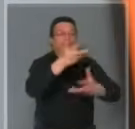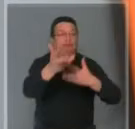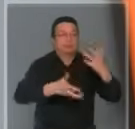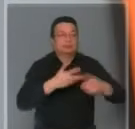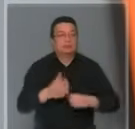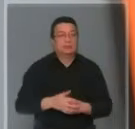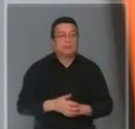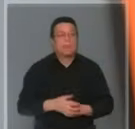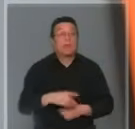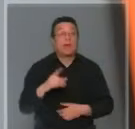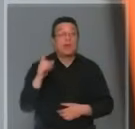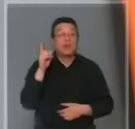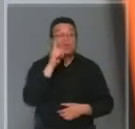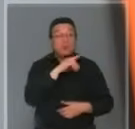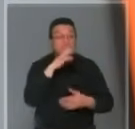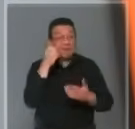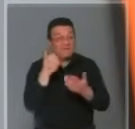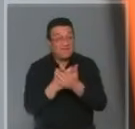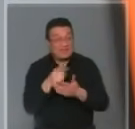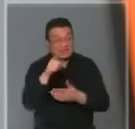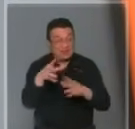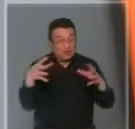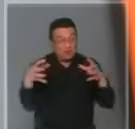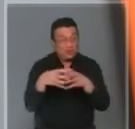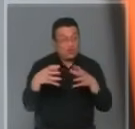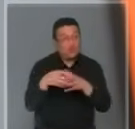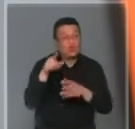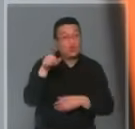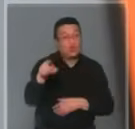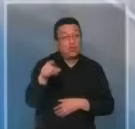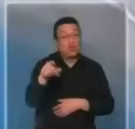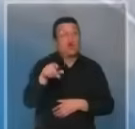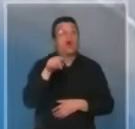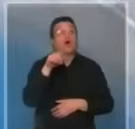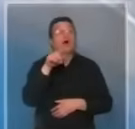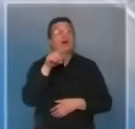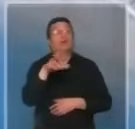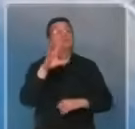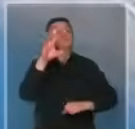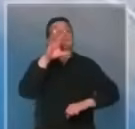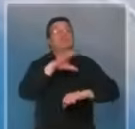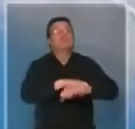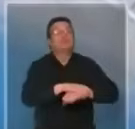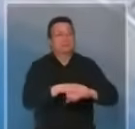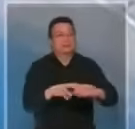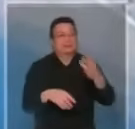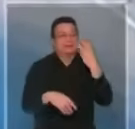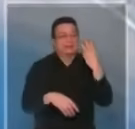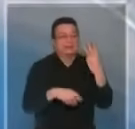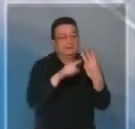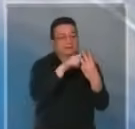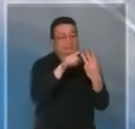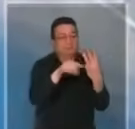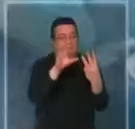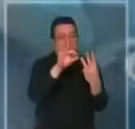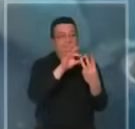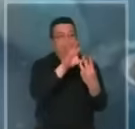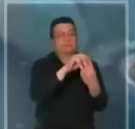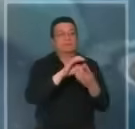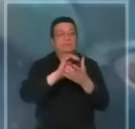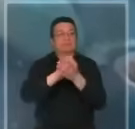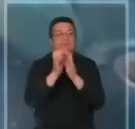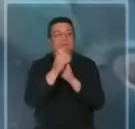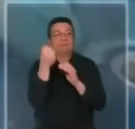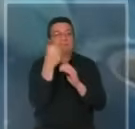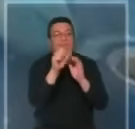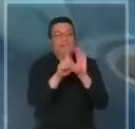La última vez que la Resistencia Lafkenche hizo noticia fue por la detención de 3 de sus integrantes por los delitos de asociación